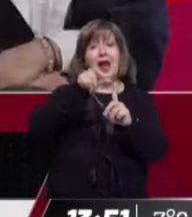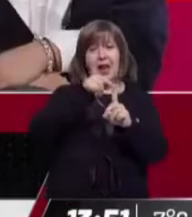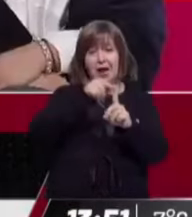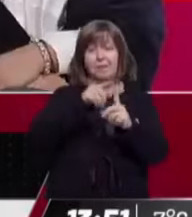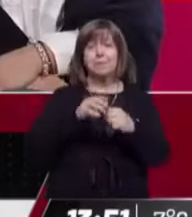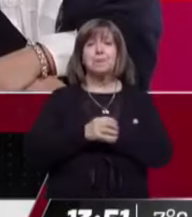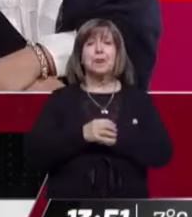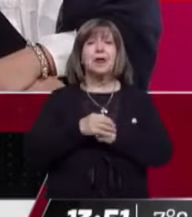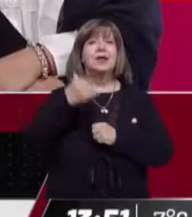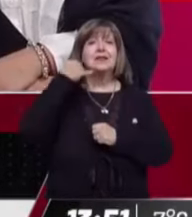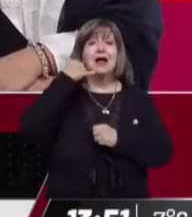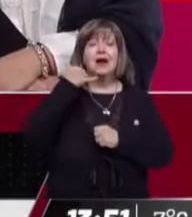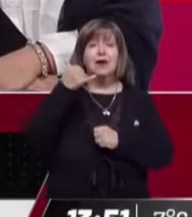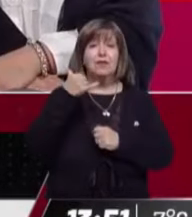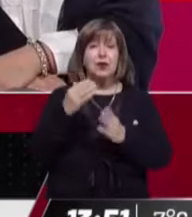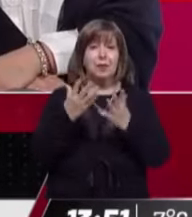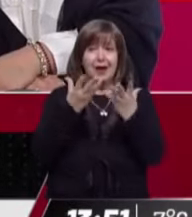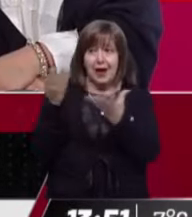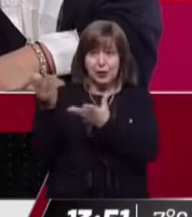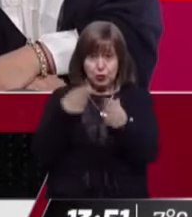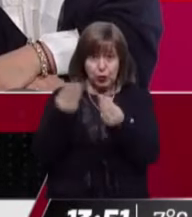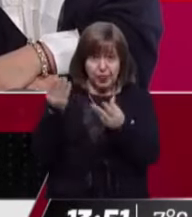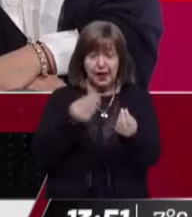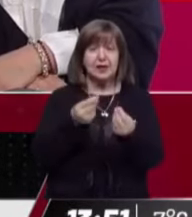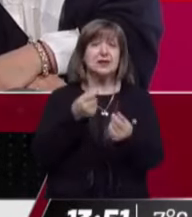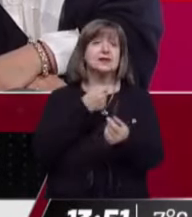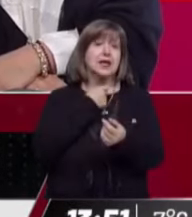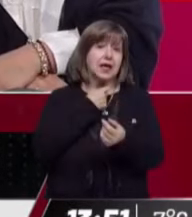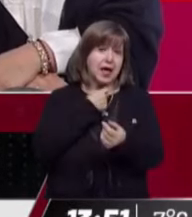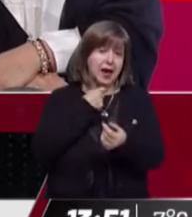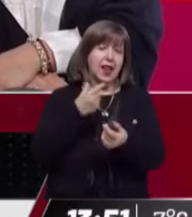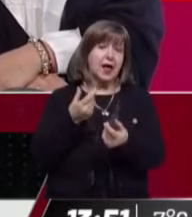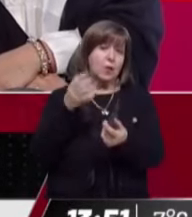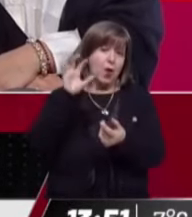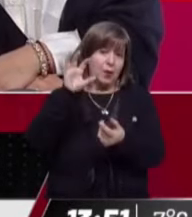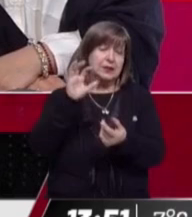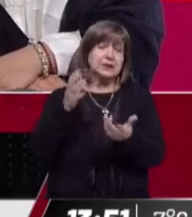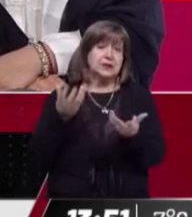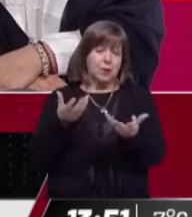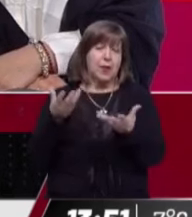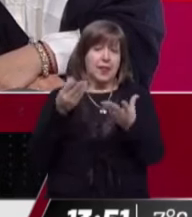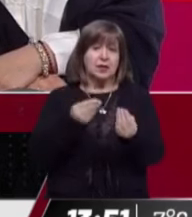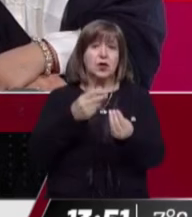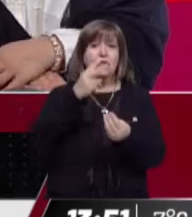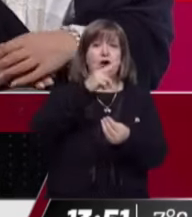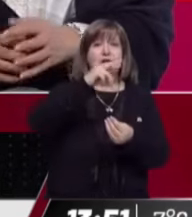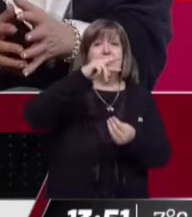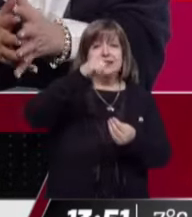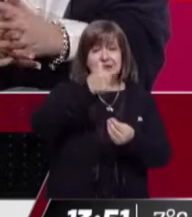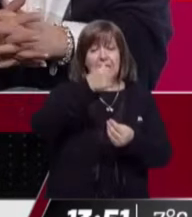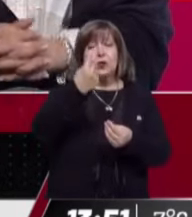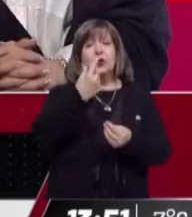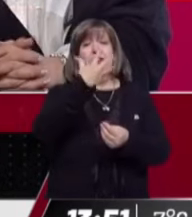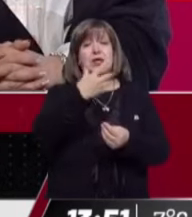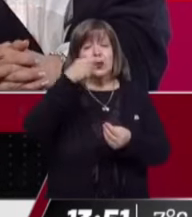Reiteramos el teléfono, Oscar, para que la gente, no solamente de la zona este, de toda la provincia pueda colaborar.